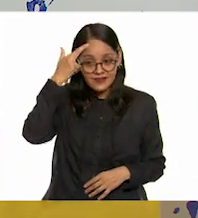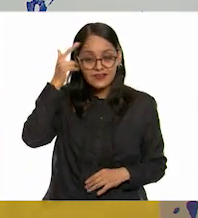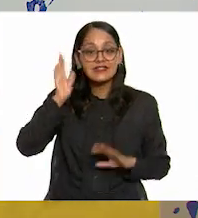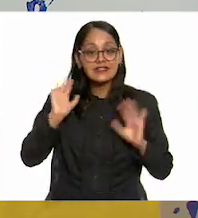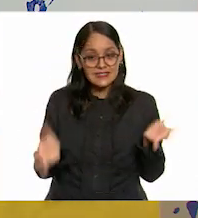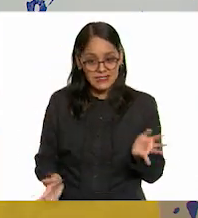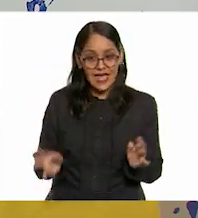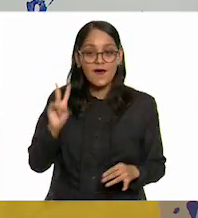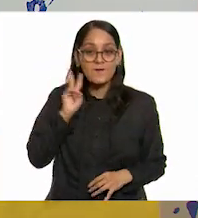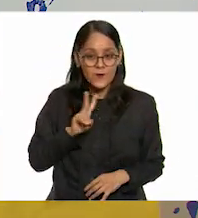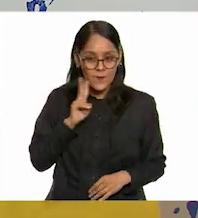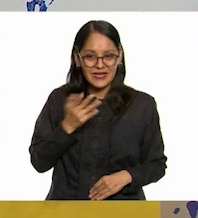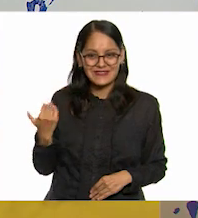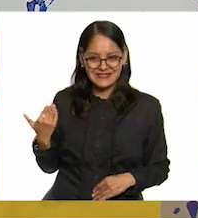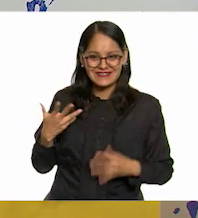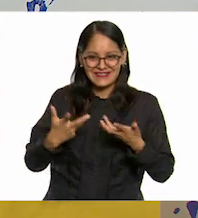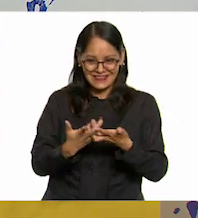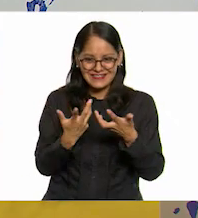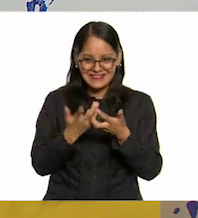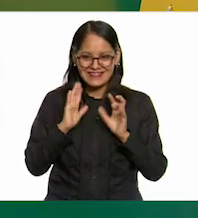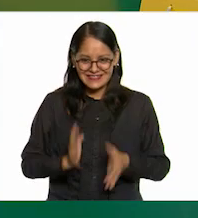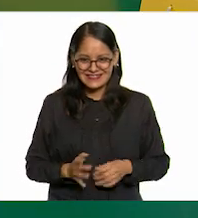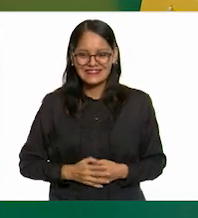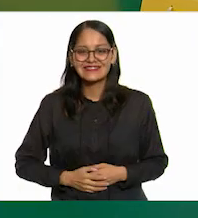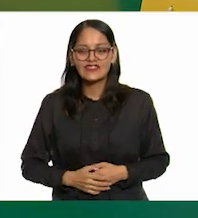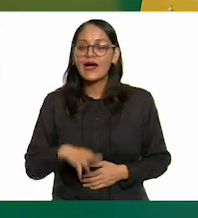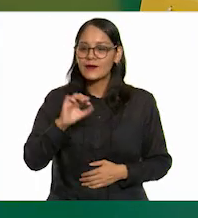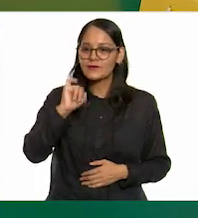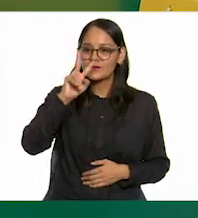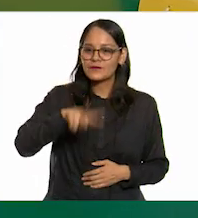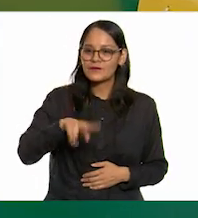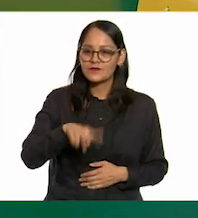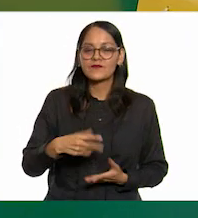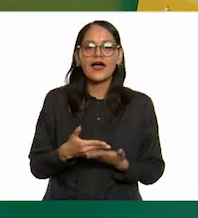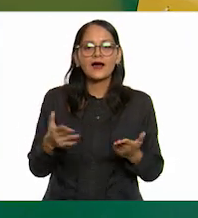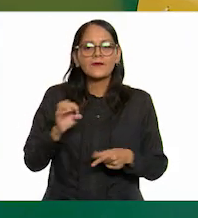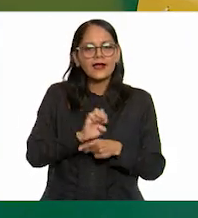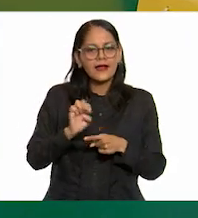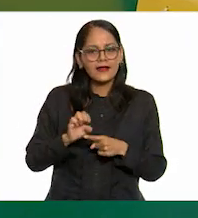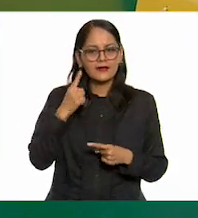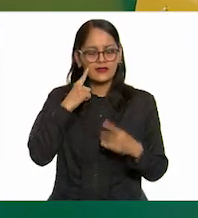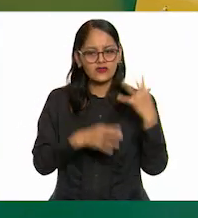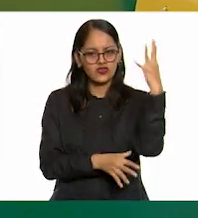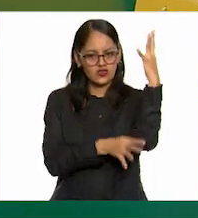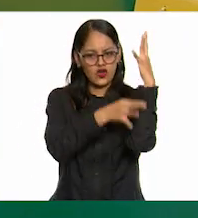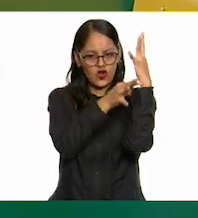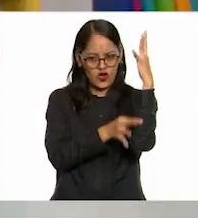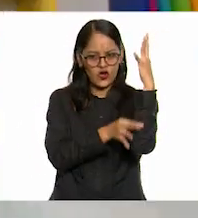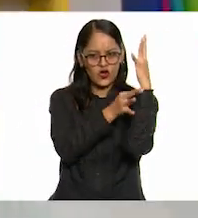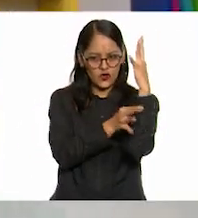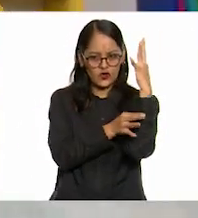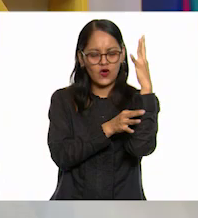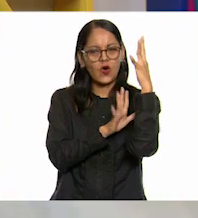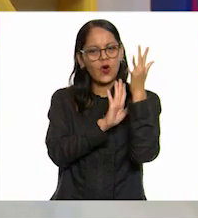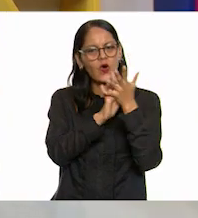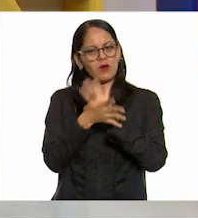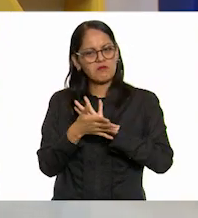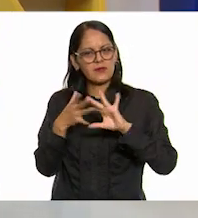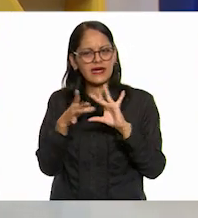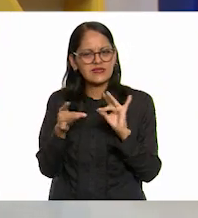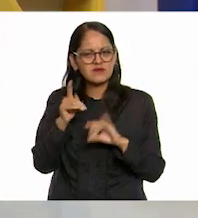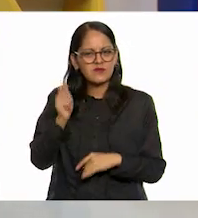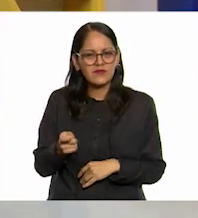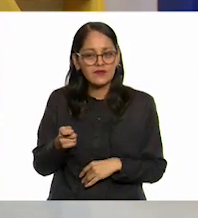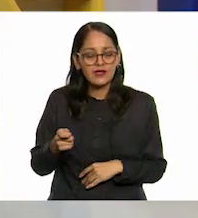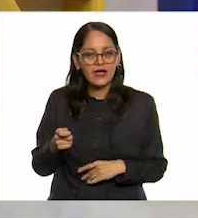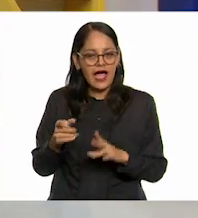los probaste en la ensalada. Sí, cierto, cierto. Es verdad. Entonces, a ver, en el tronco o la interpretación, agregaría que